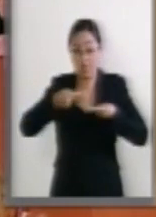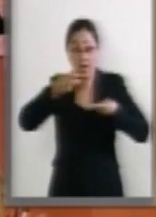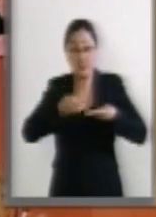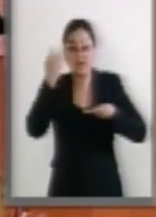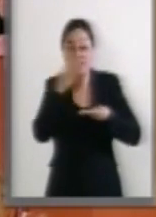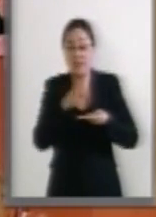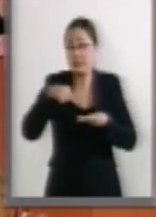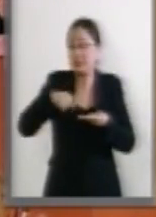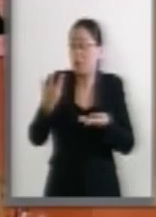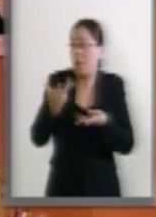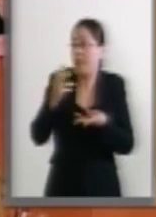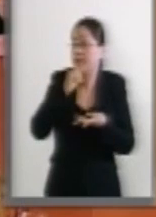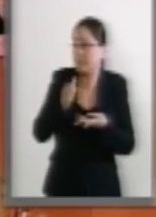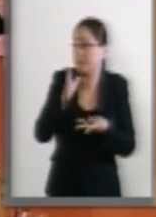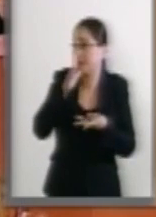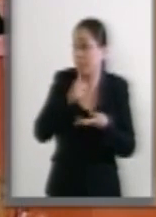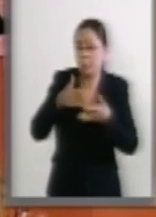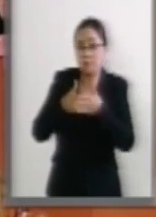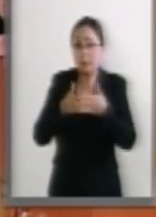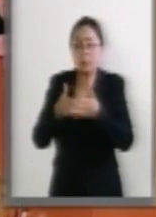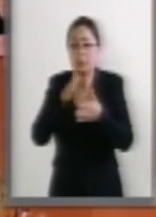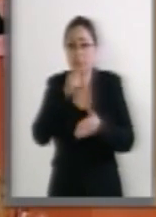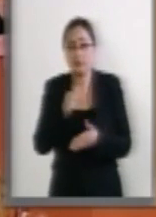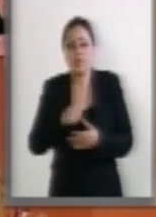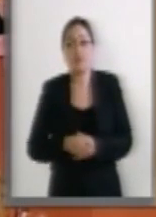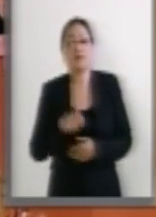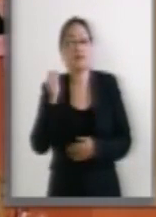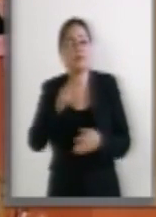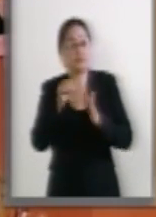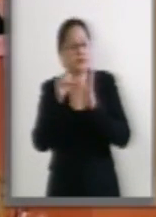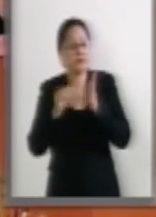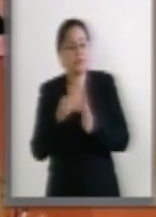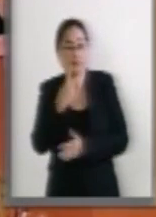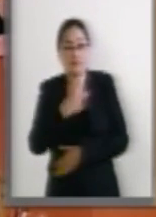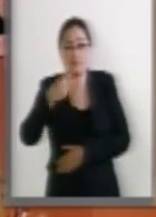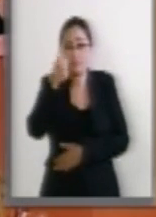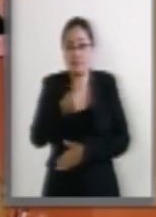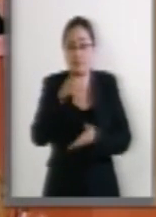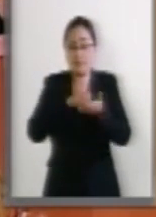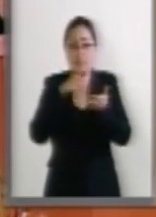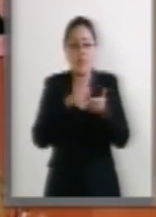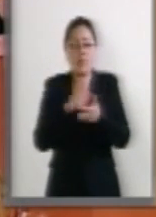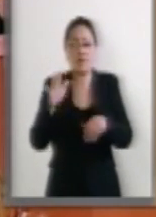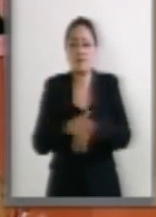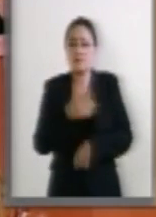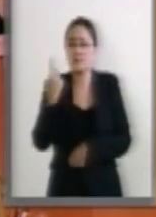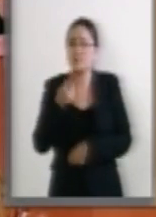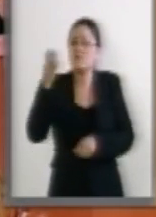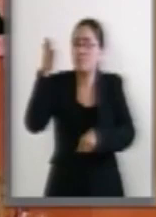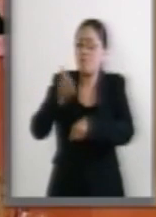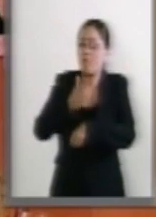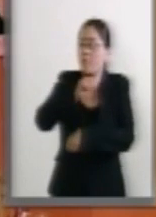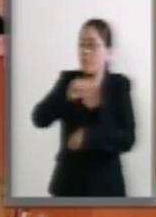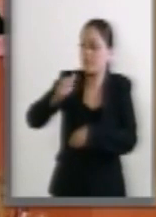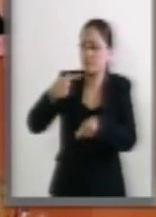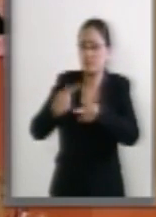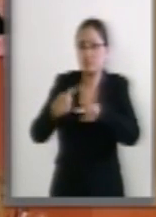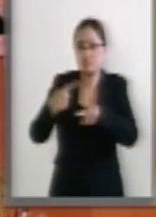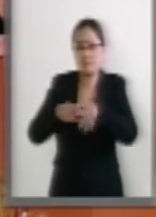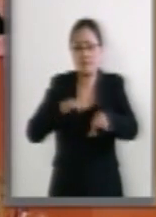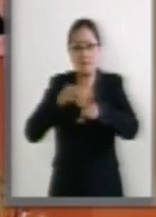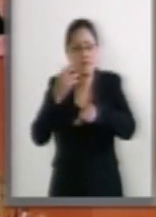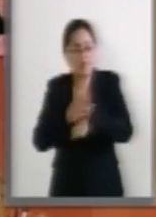sentido, el artículo 206 de la propia Ley General señala las causas de sanción por incumplimiento